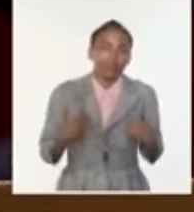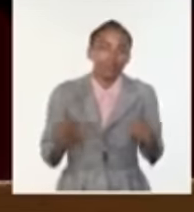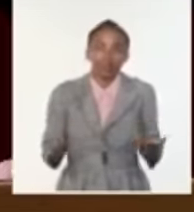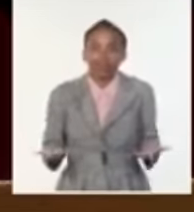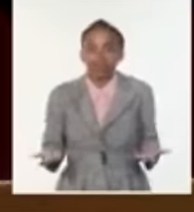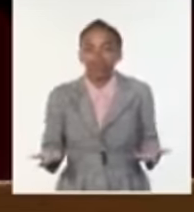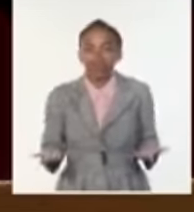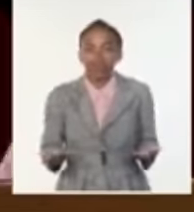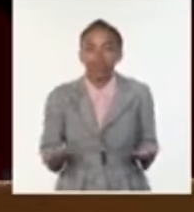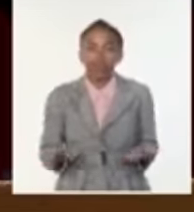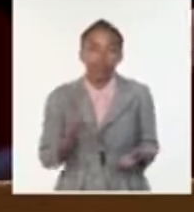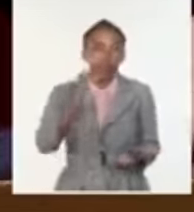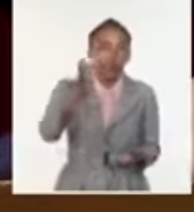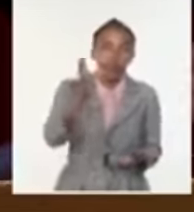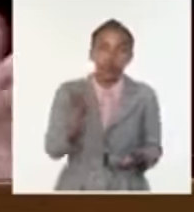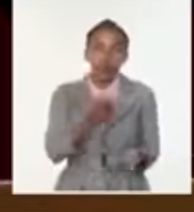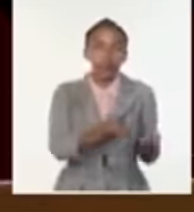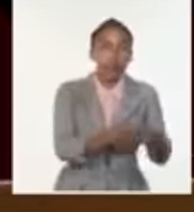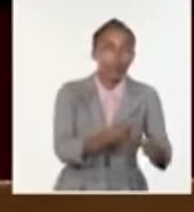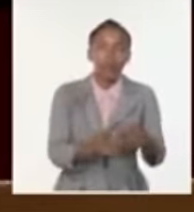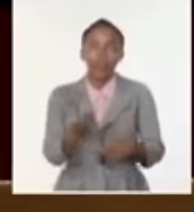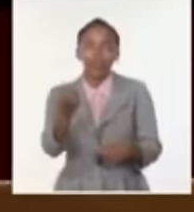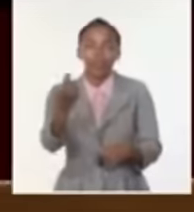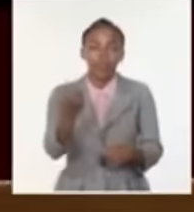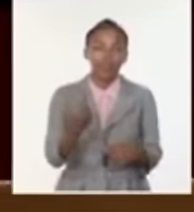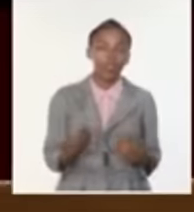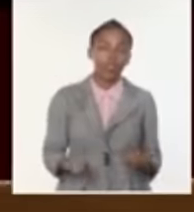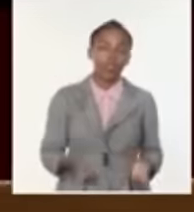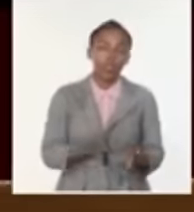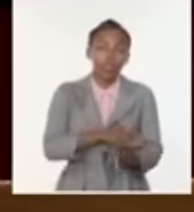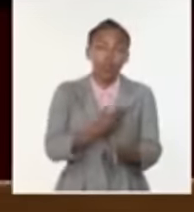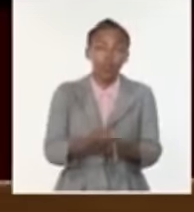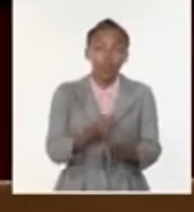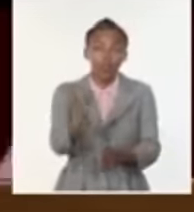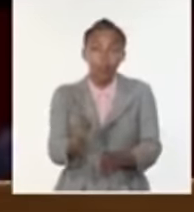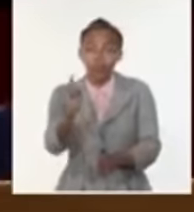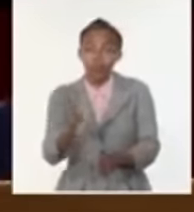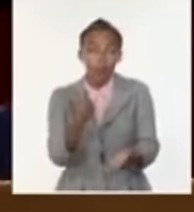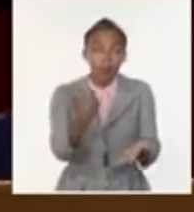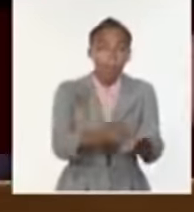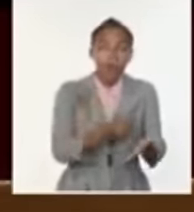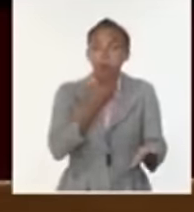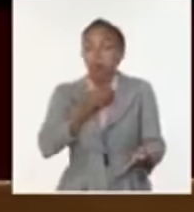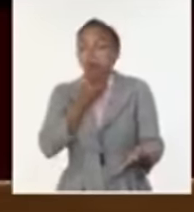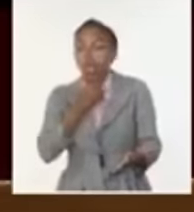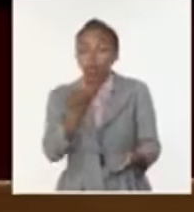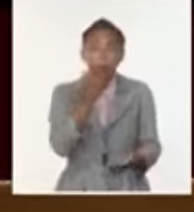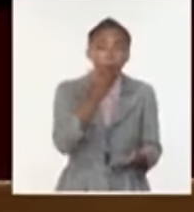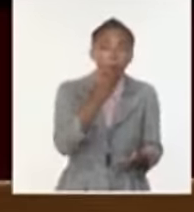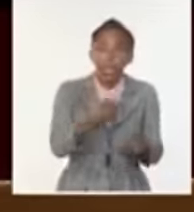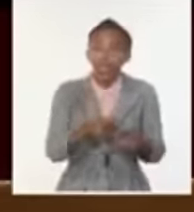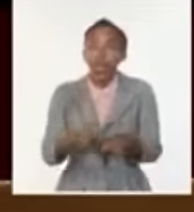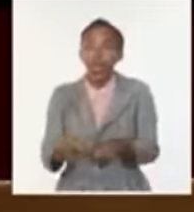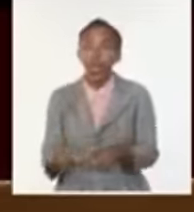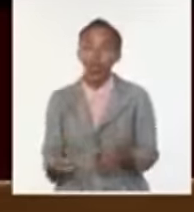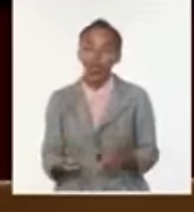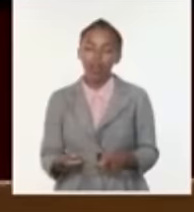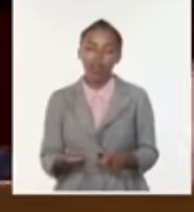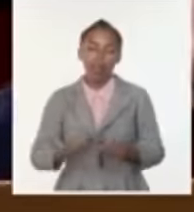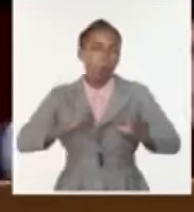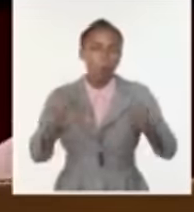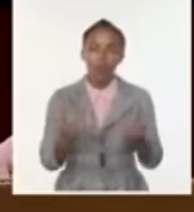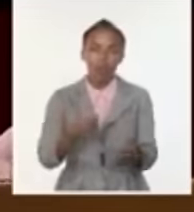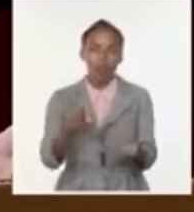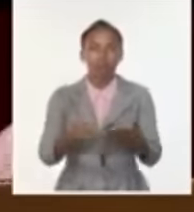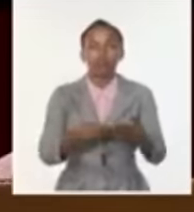de la bancarización, y donde va todo el pueblo a comprar boniato, a comprar vianda, a comprar comida, no, tiene que ser en efectivo.